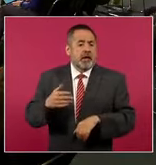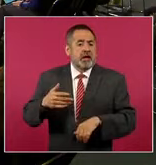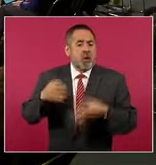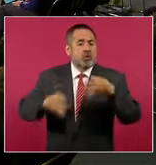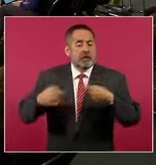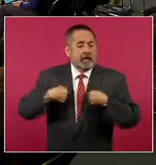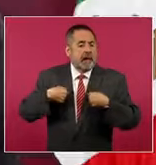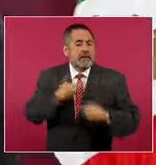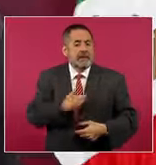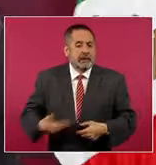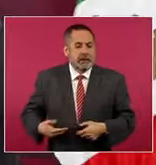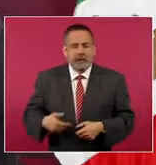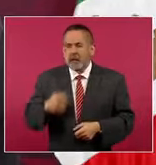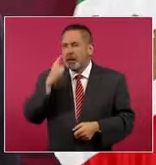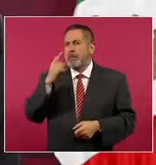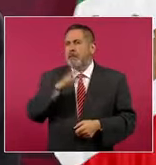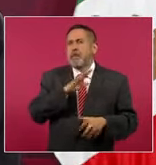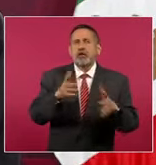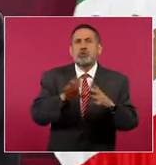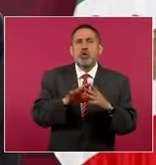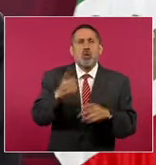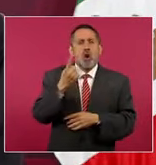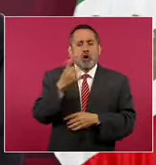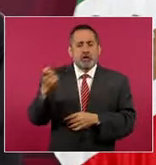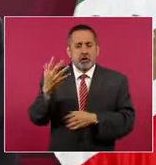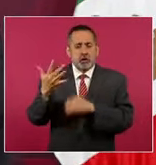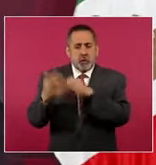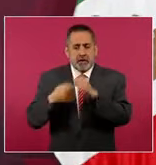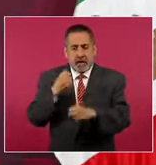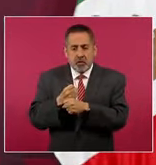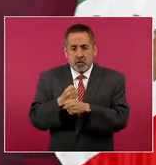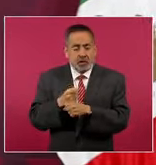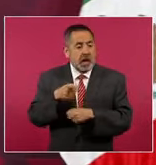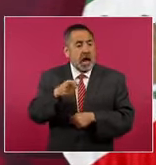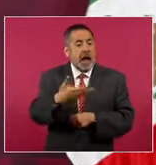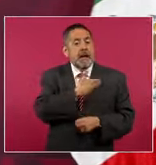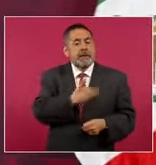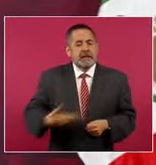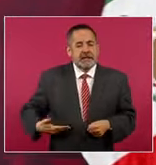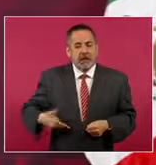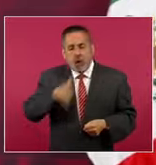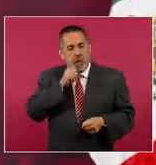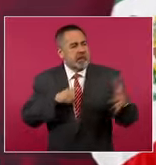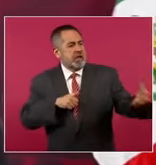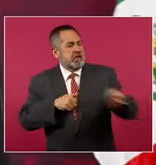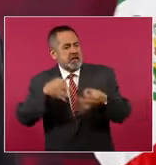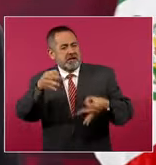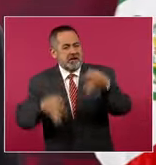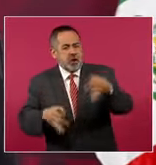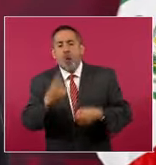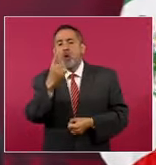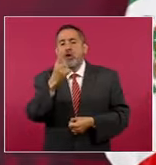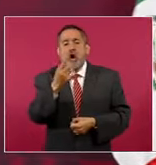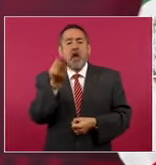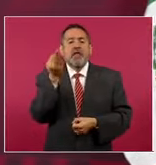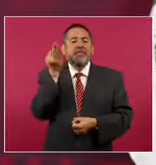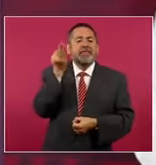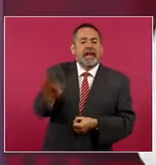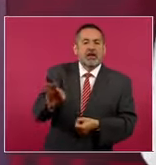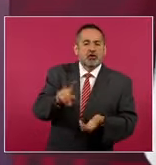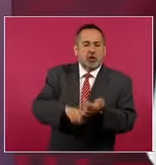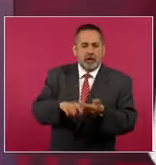como siglo y medio que al presidente solo se le podía juzgar por traición a la patria.